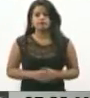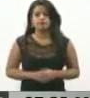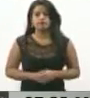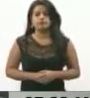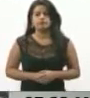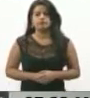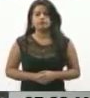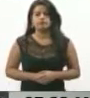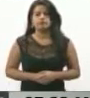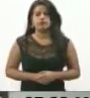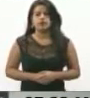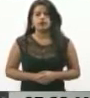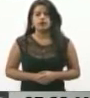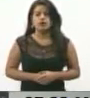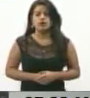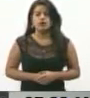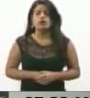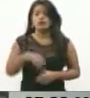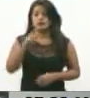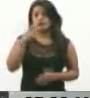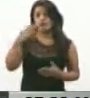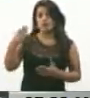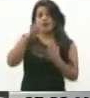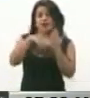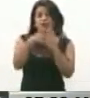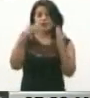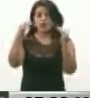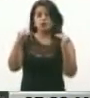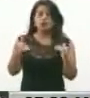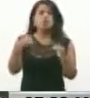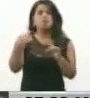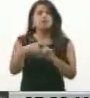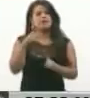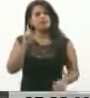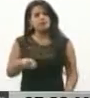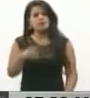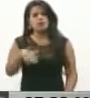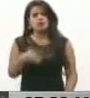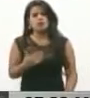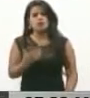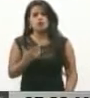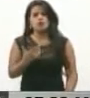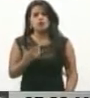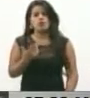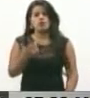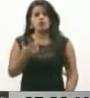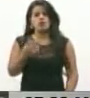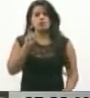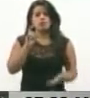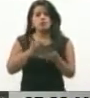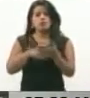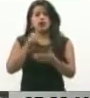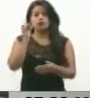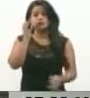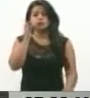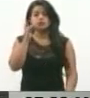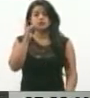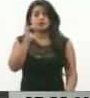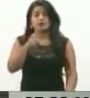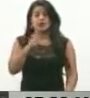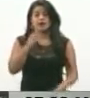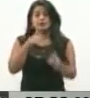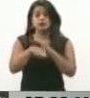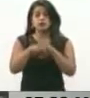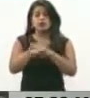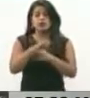de el calendario. También puedo tener con el botón azul acceso a las noticias y con el botón